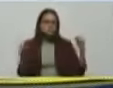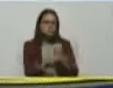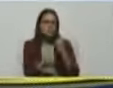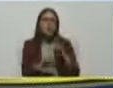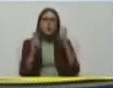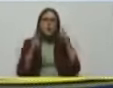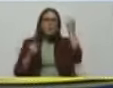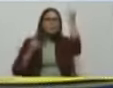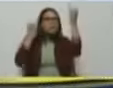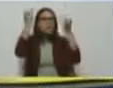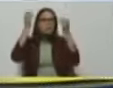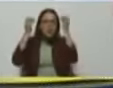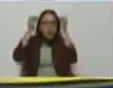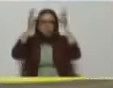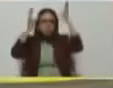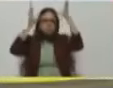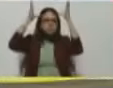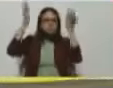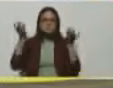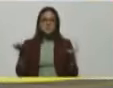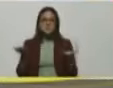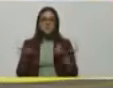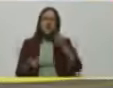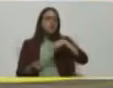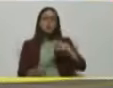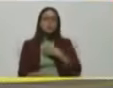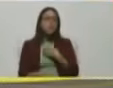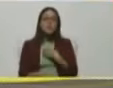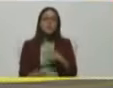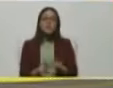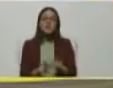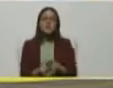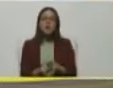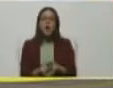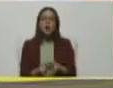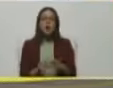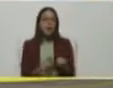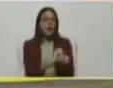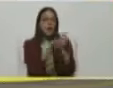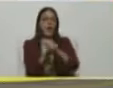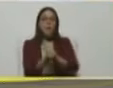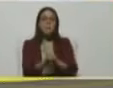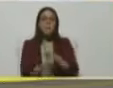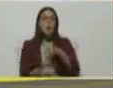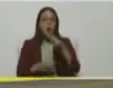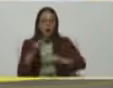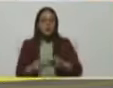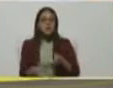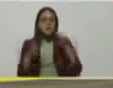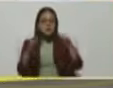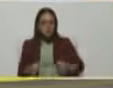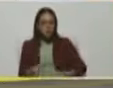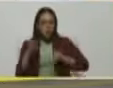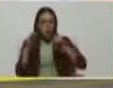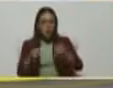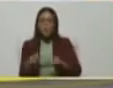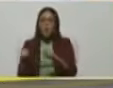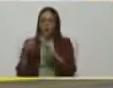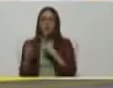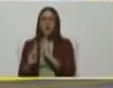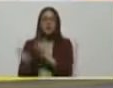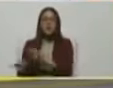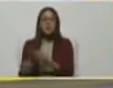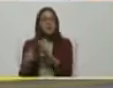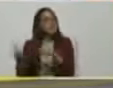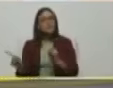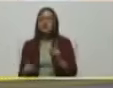ideas. Uno no puede aspirar a que las cosas cambien haciendo siempre lo mismo. Nosotros empezamos a hacer las